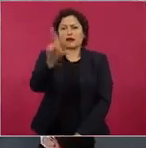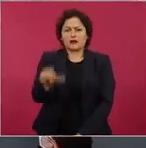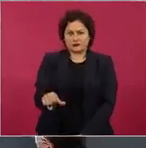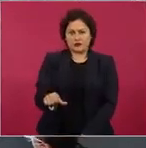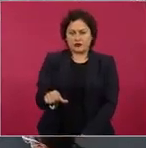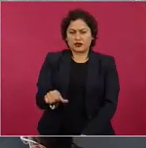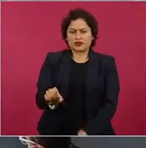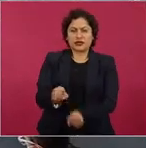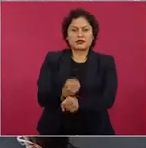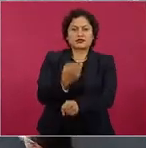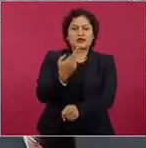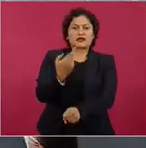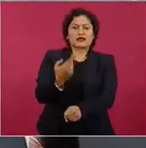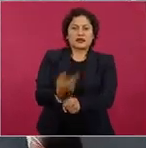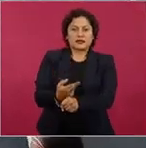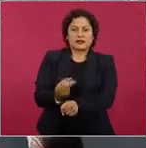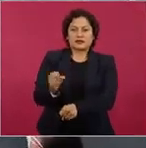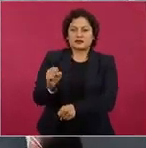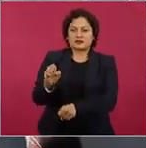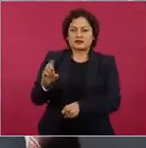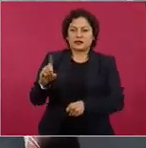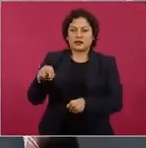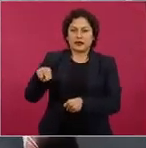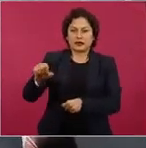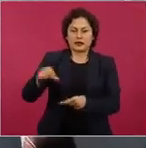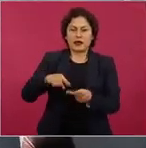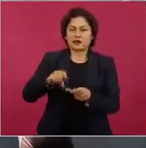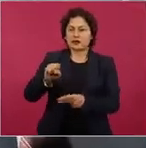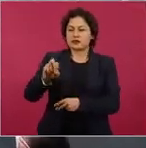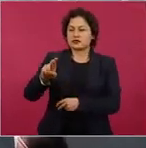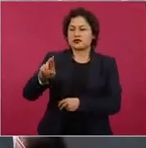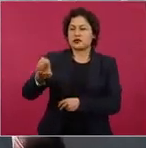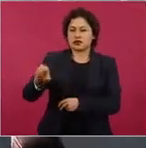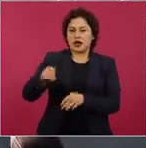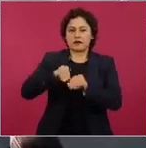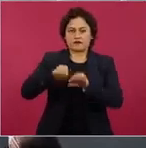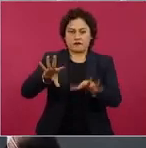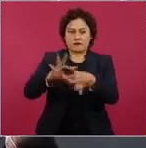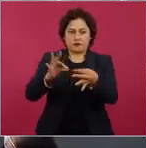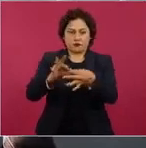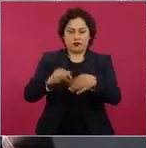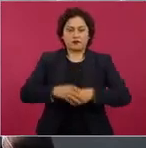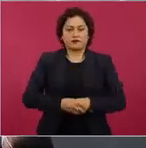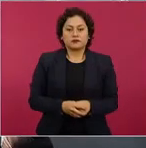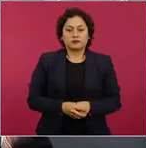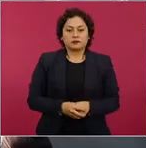Defensa y Relaciones Exteriores. Les informo.